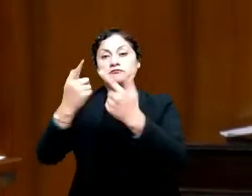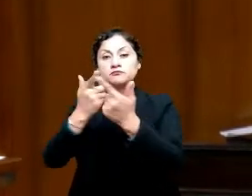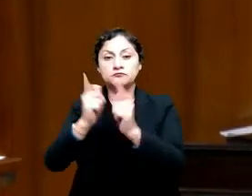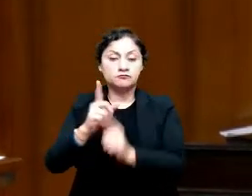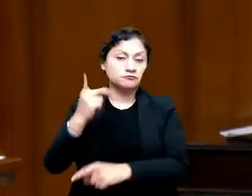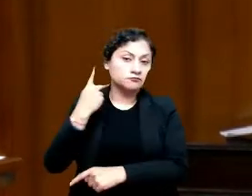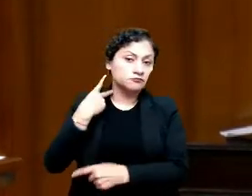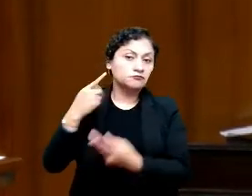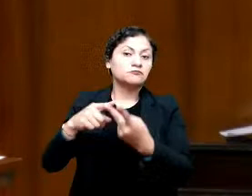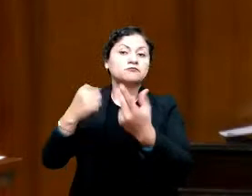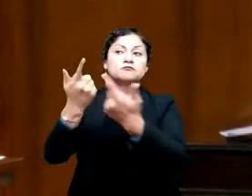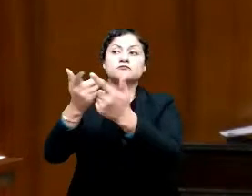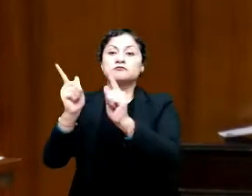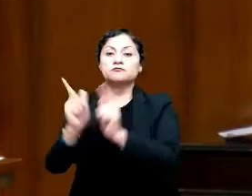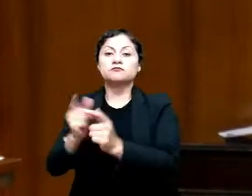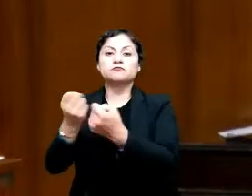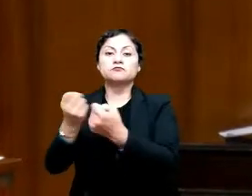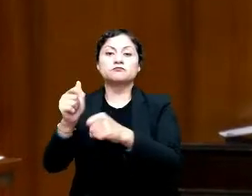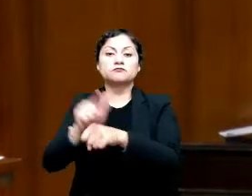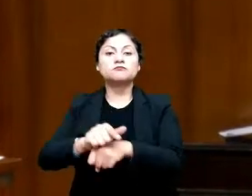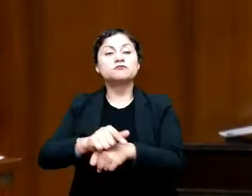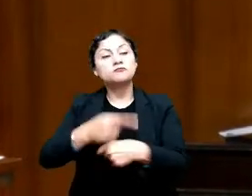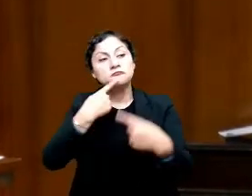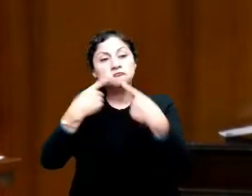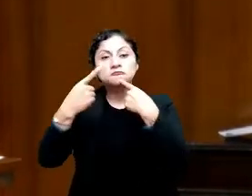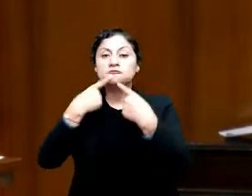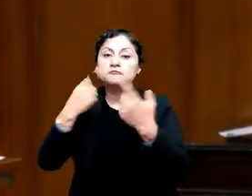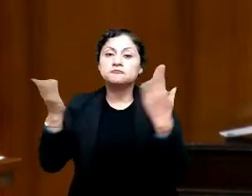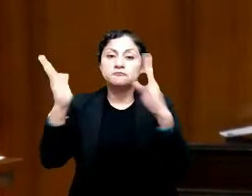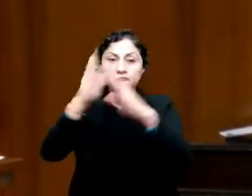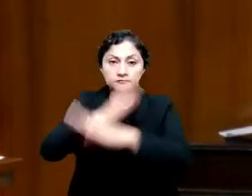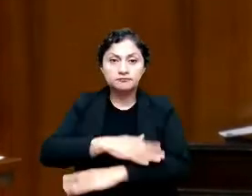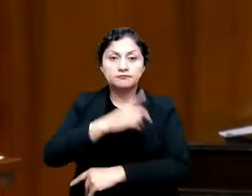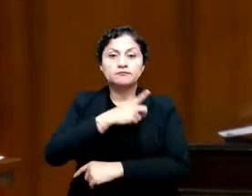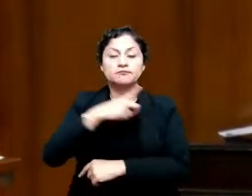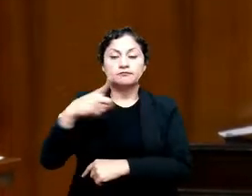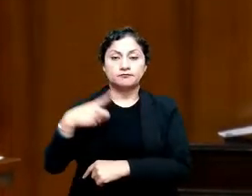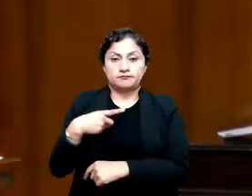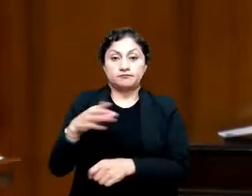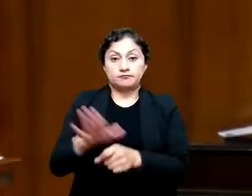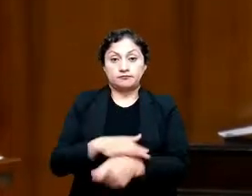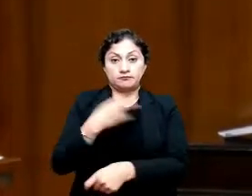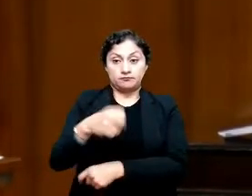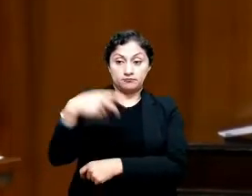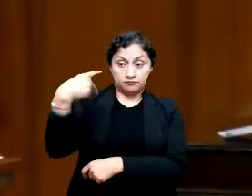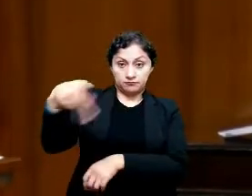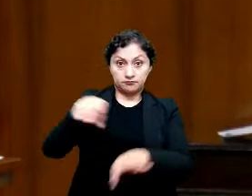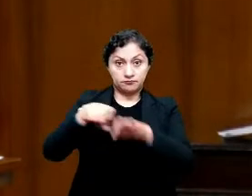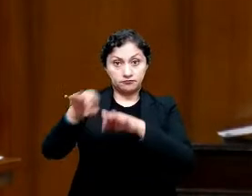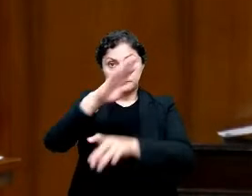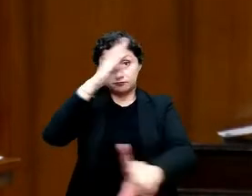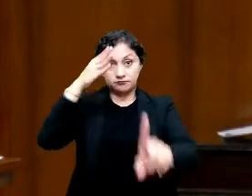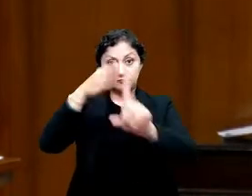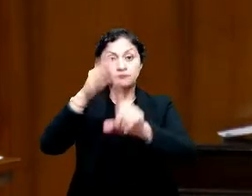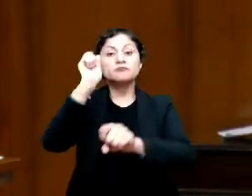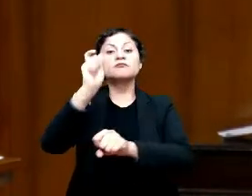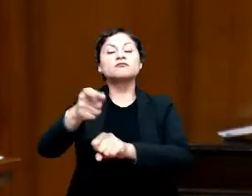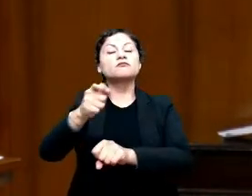y organizaciones sociales. De esta manera, su tarea se enfoca en promover la comunicación